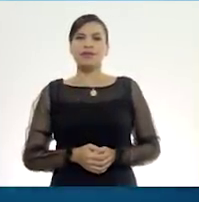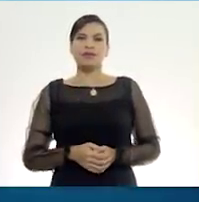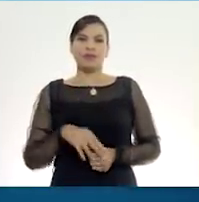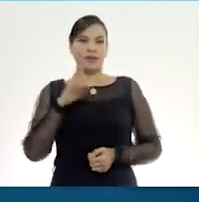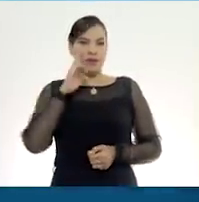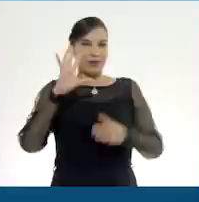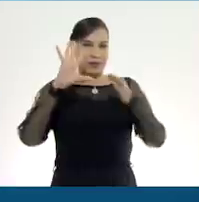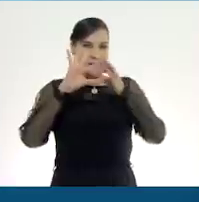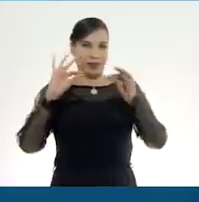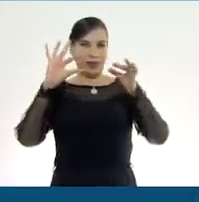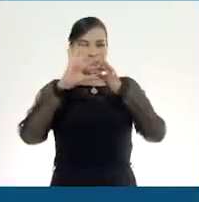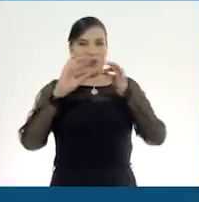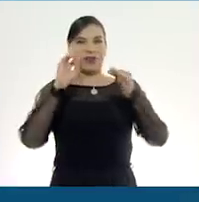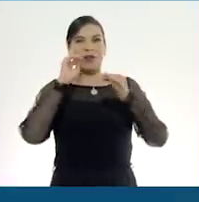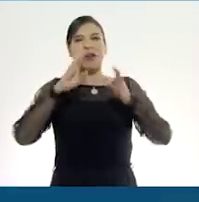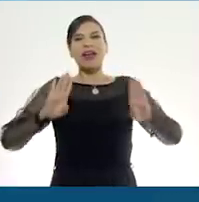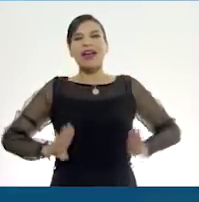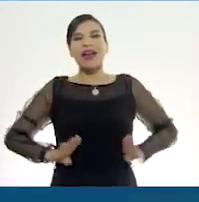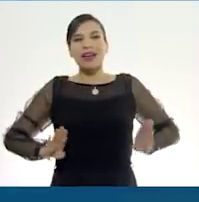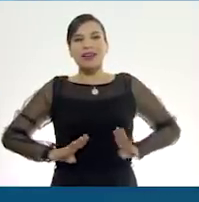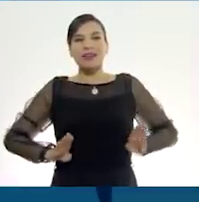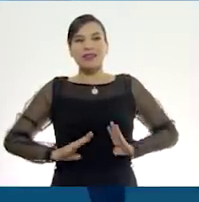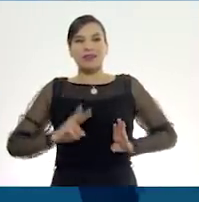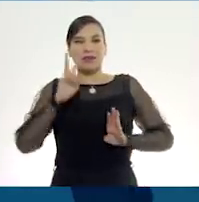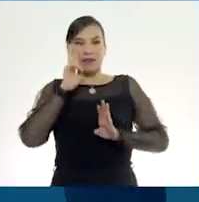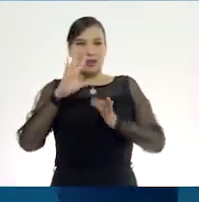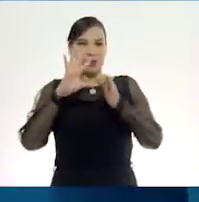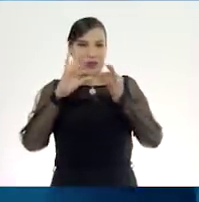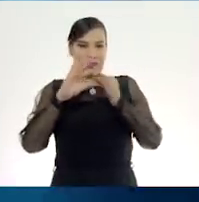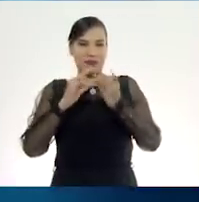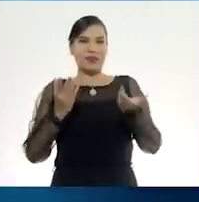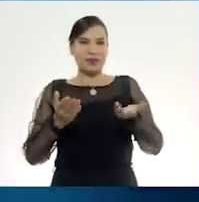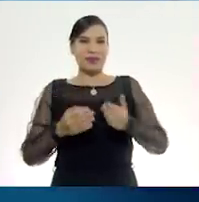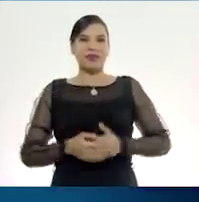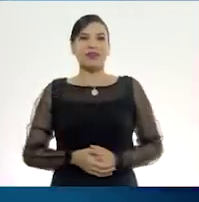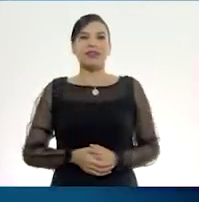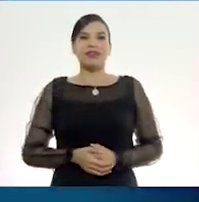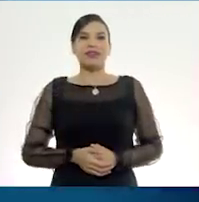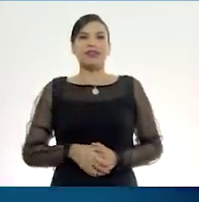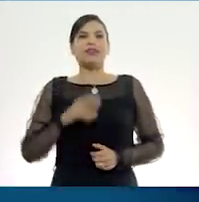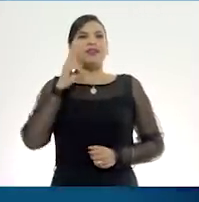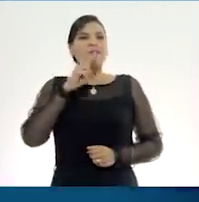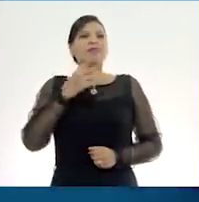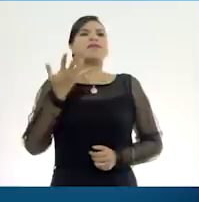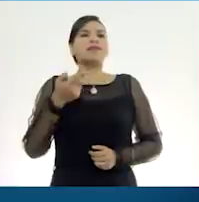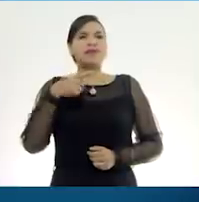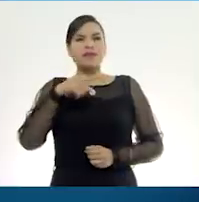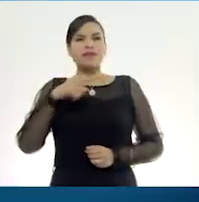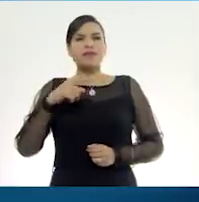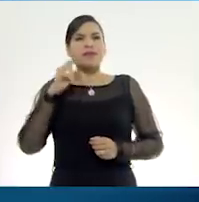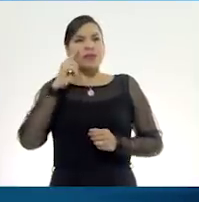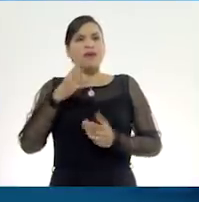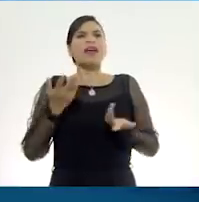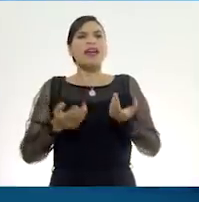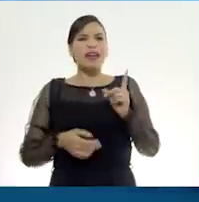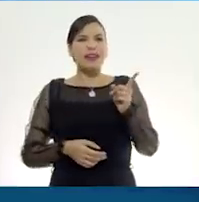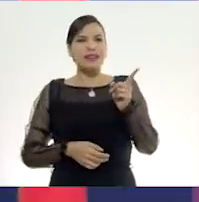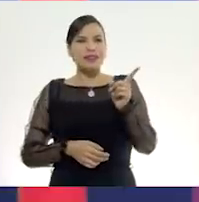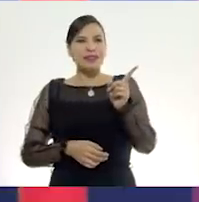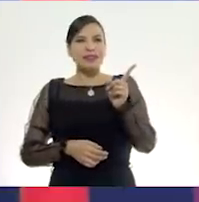Vámonos escribiendo. Vamos viendo las características, pero vámonos escribiendo. ¿Les parece? Sí. ¿Qué estás viendo? ¿Qué vemos, Ton?